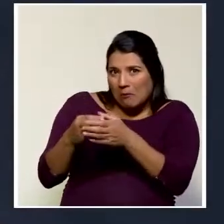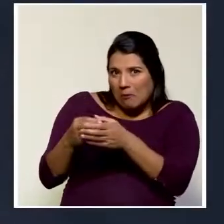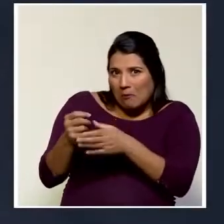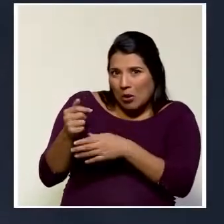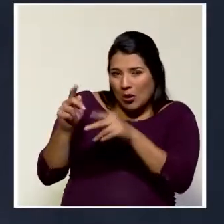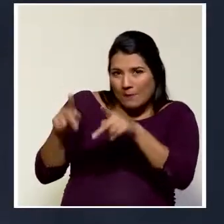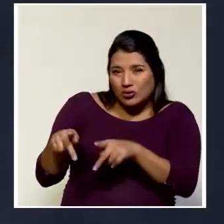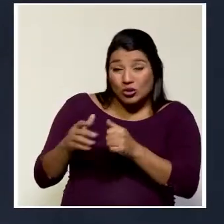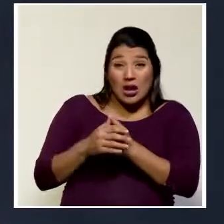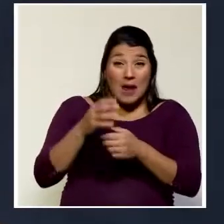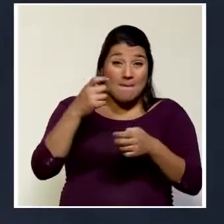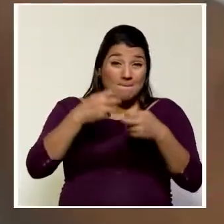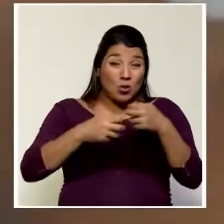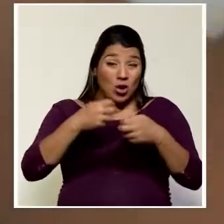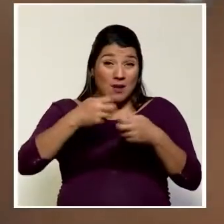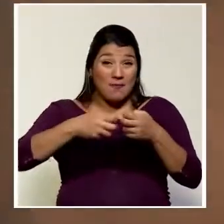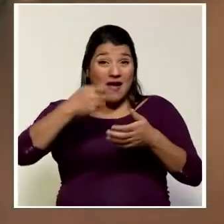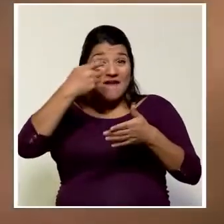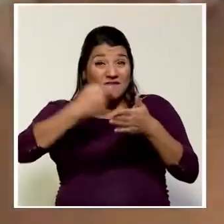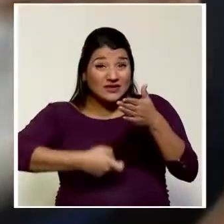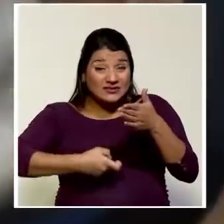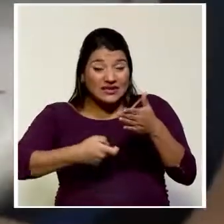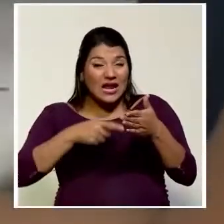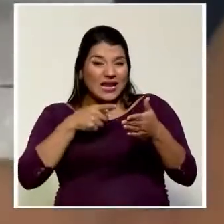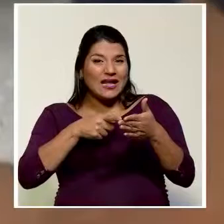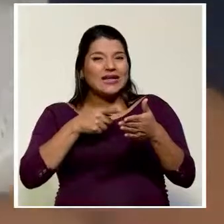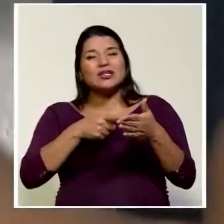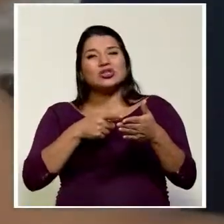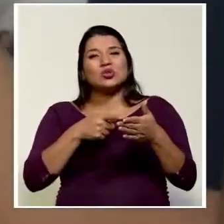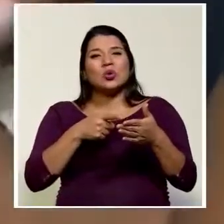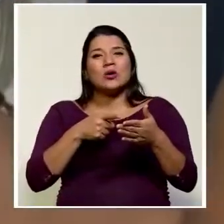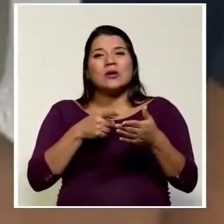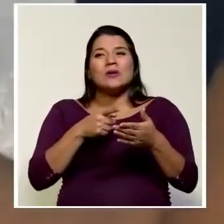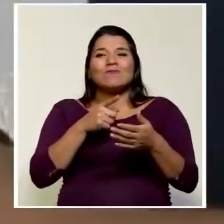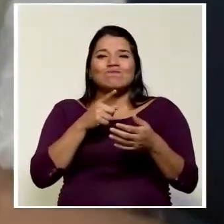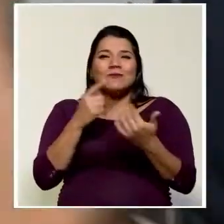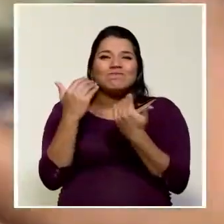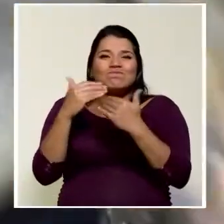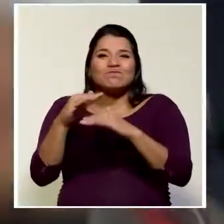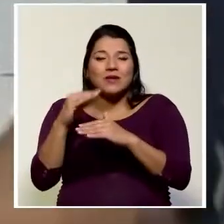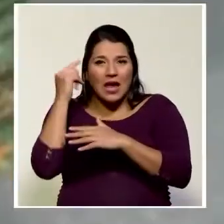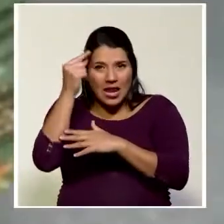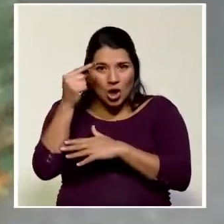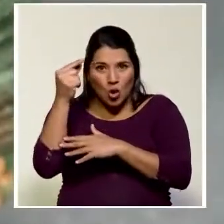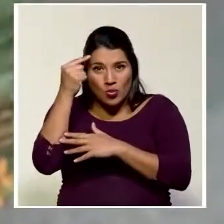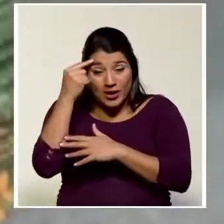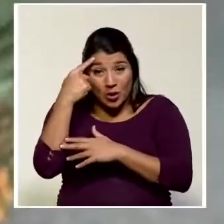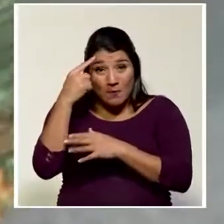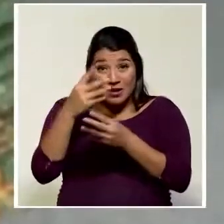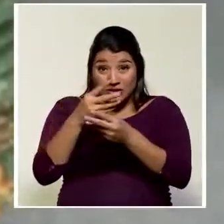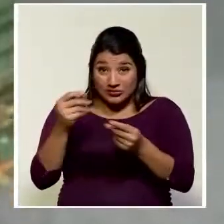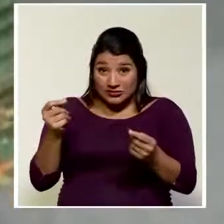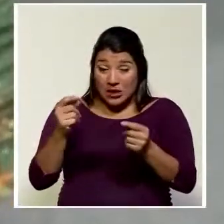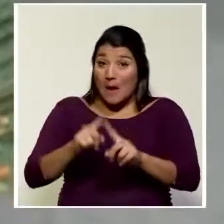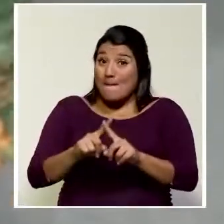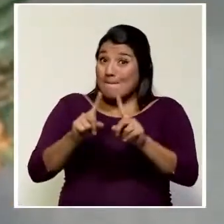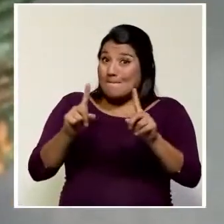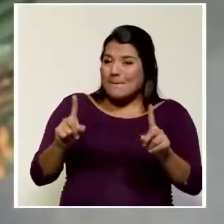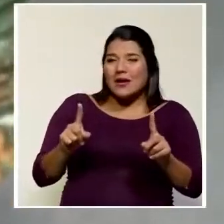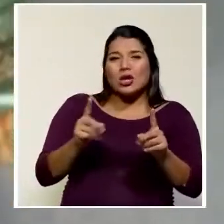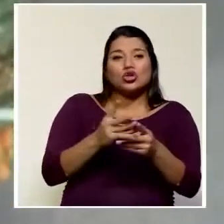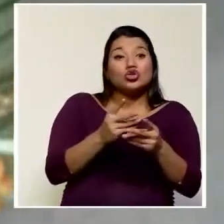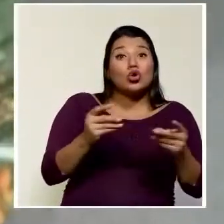La crisis fiscal compromete las posibilidades de una mayor acción del Estado, pero la solución a los problemas